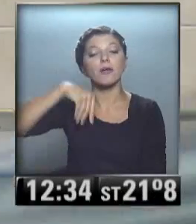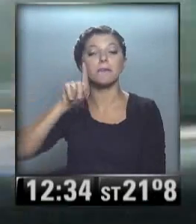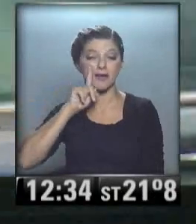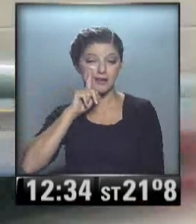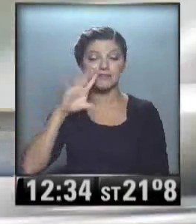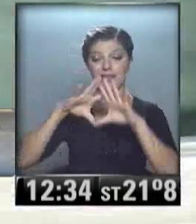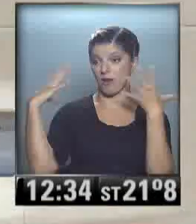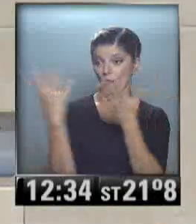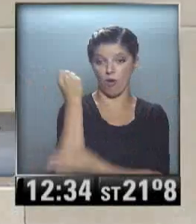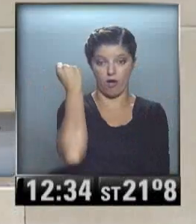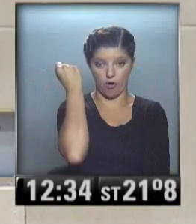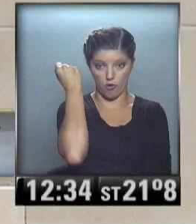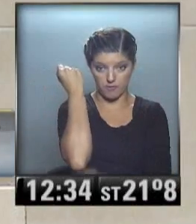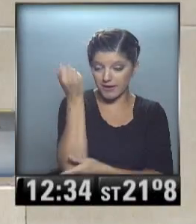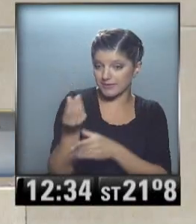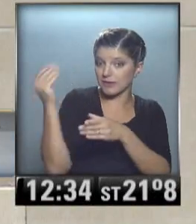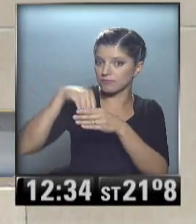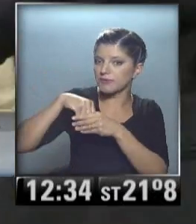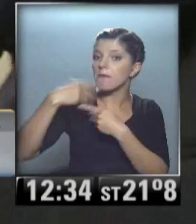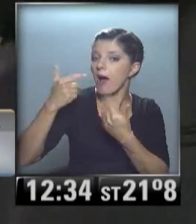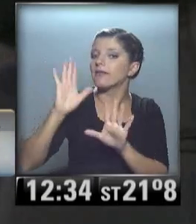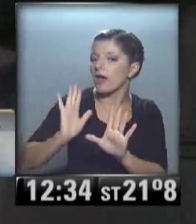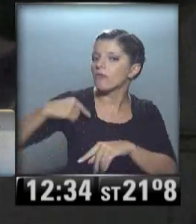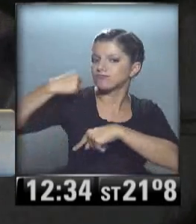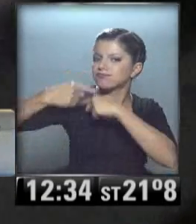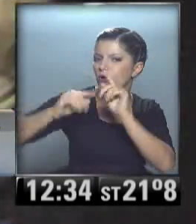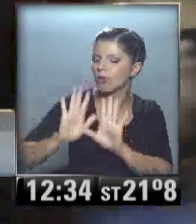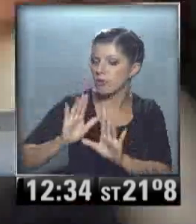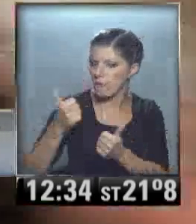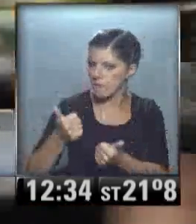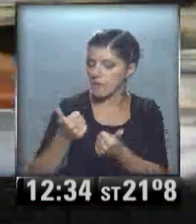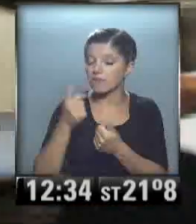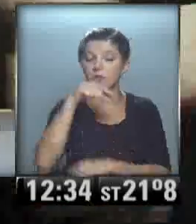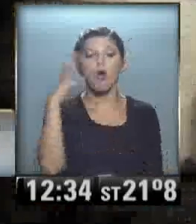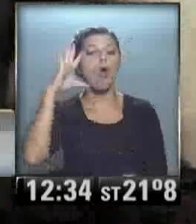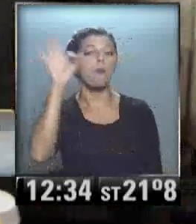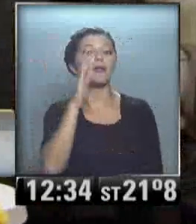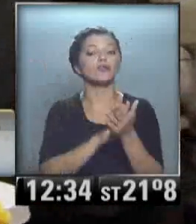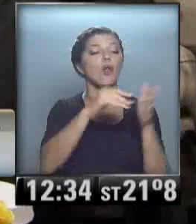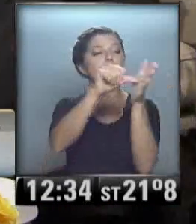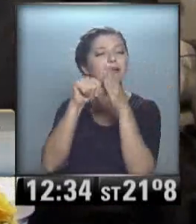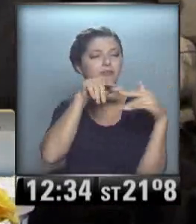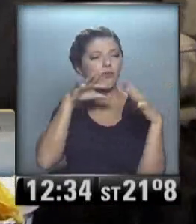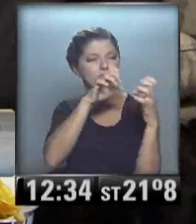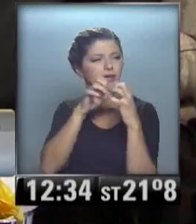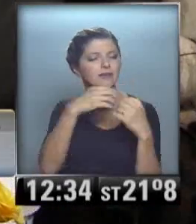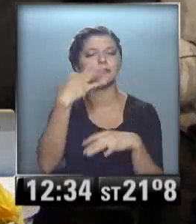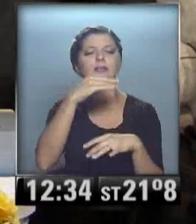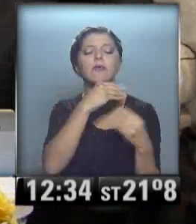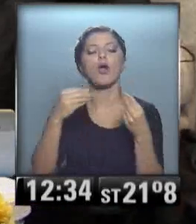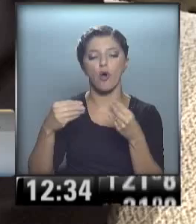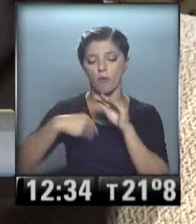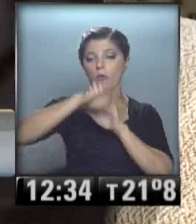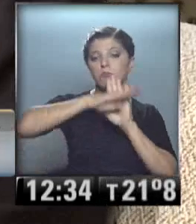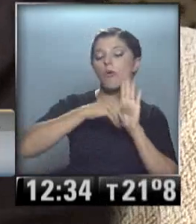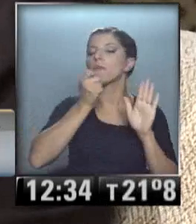mundial parecerían haber pasado la prueba. Su opinión sobre el camino que deben adoptar los países en crisis, como en los recientes